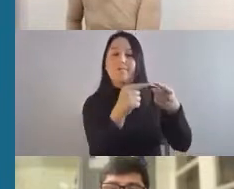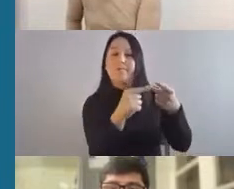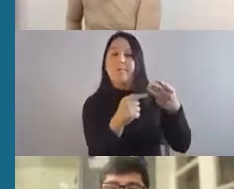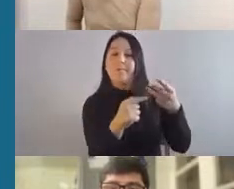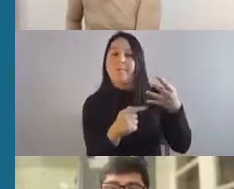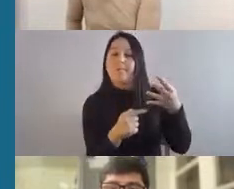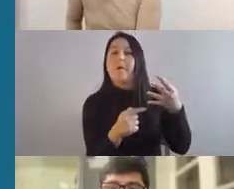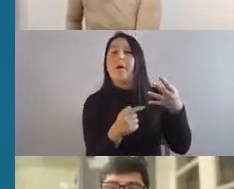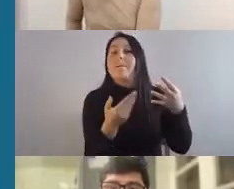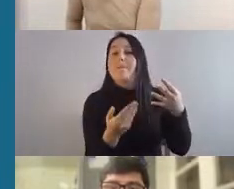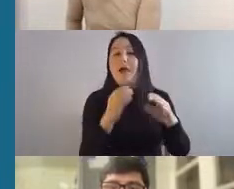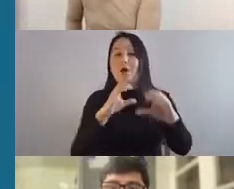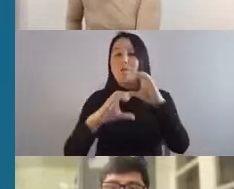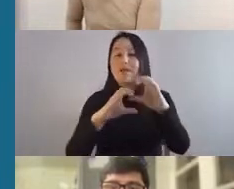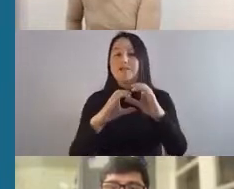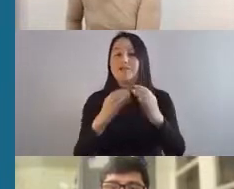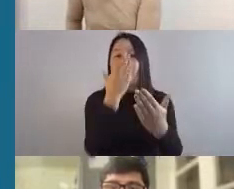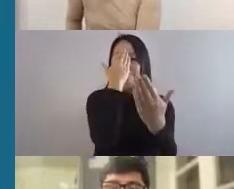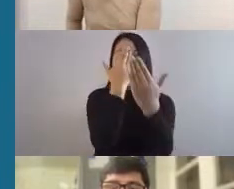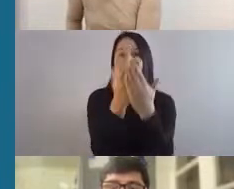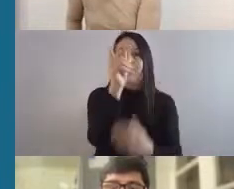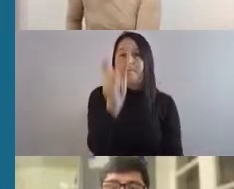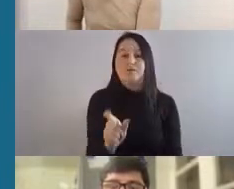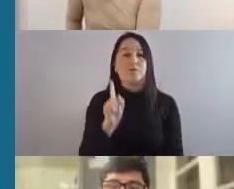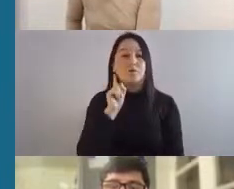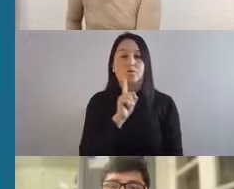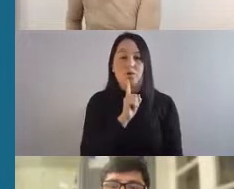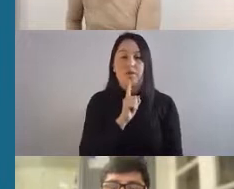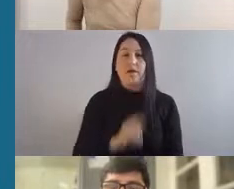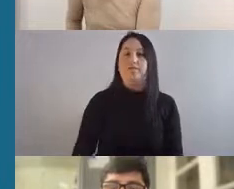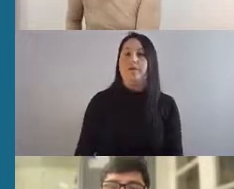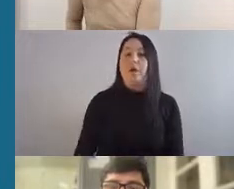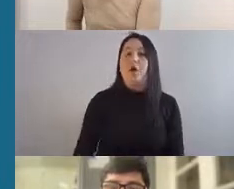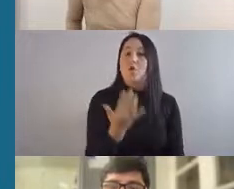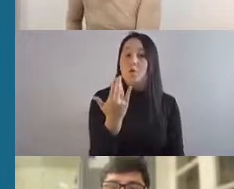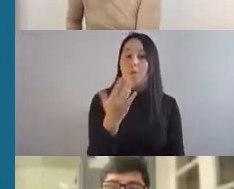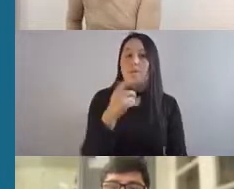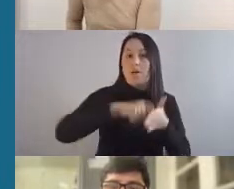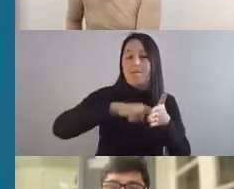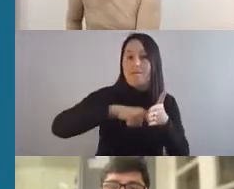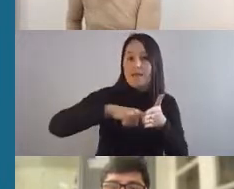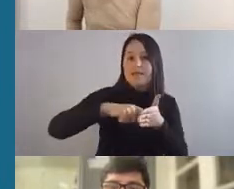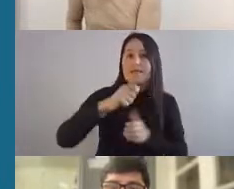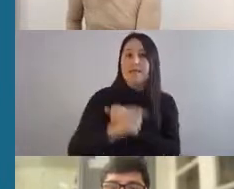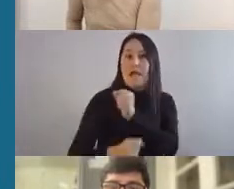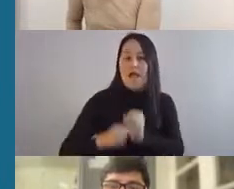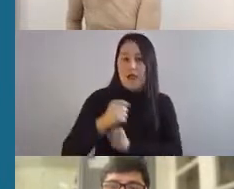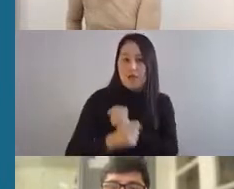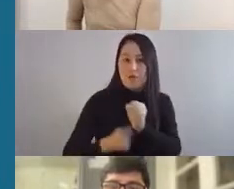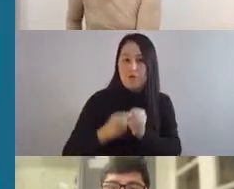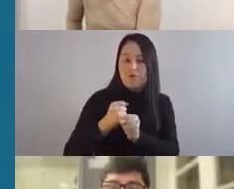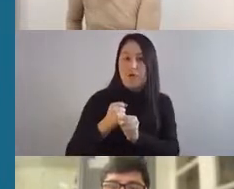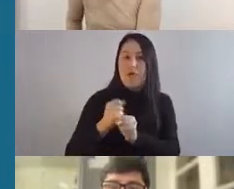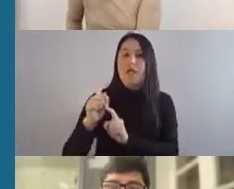con discapacidad auditiva, las nociones de tiempo, de números, meses, días y meses del año, y algún vocabulario